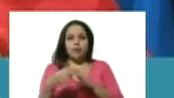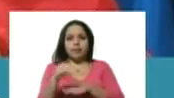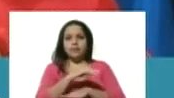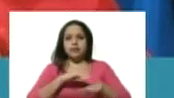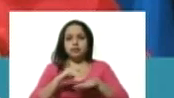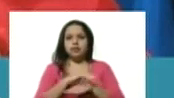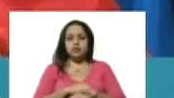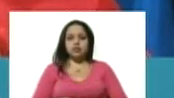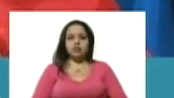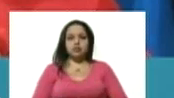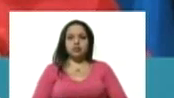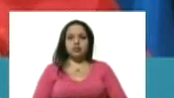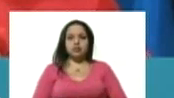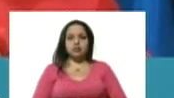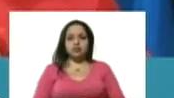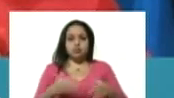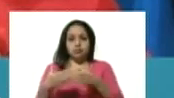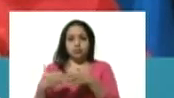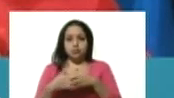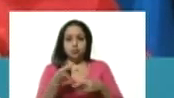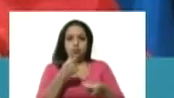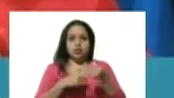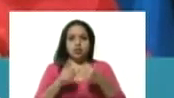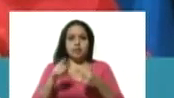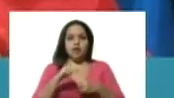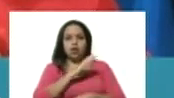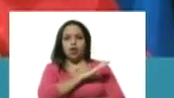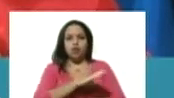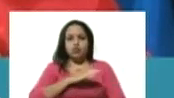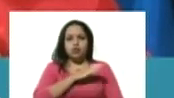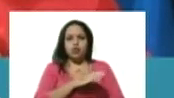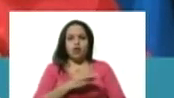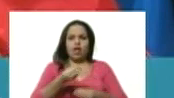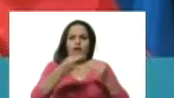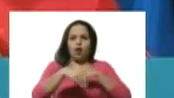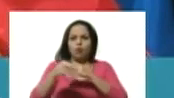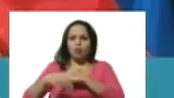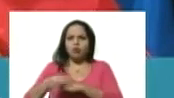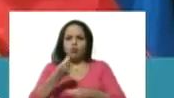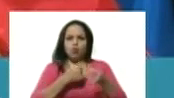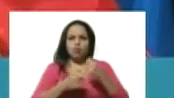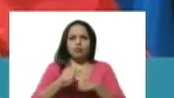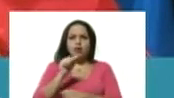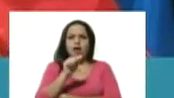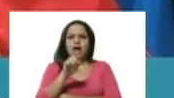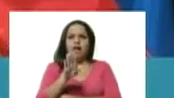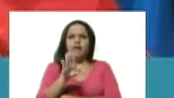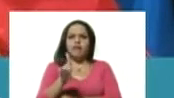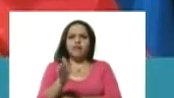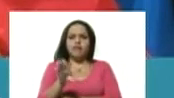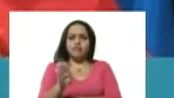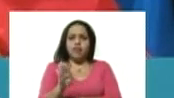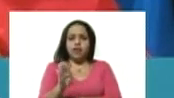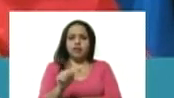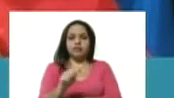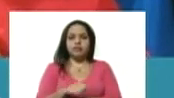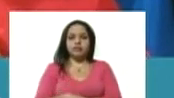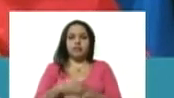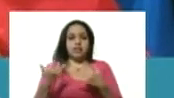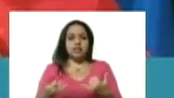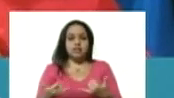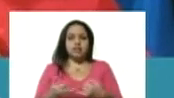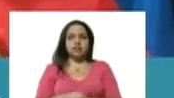ministras del Gabinete Económico, sobre todo del Consejo de Complementación Económico del ALBA, y ya